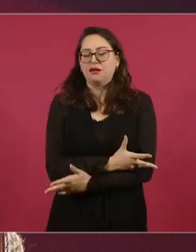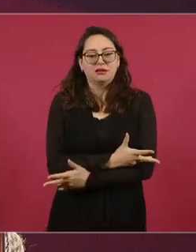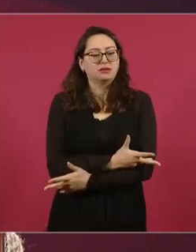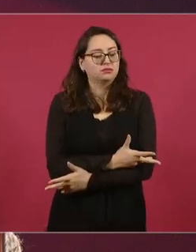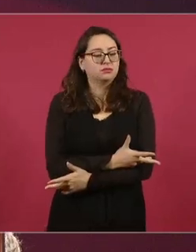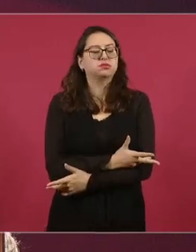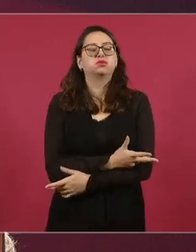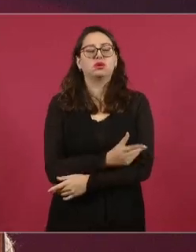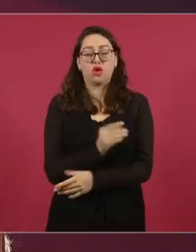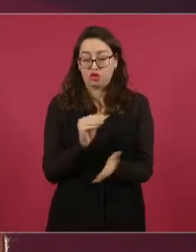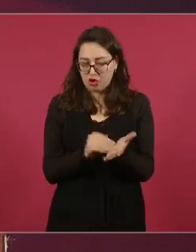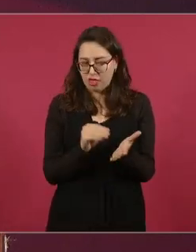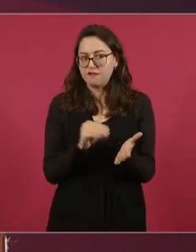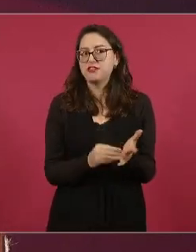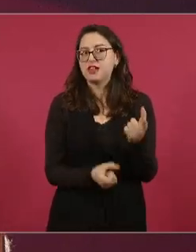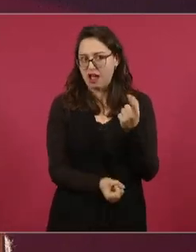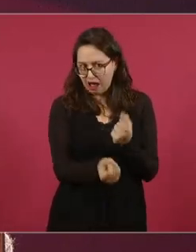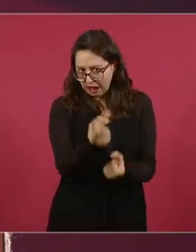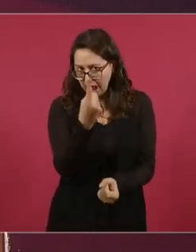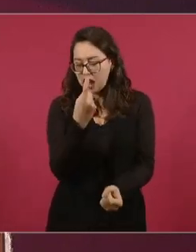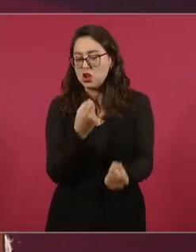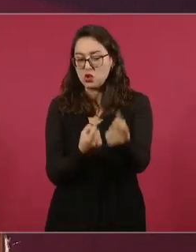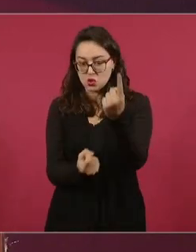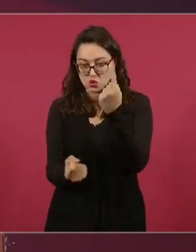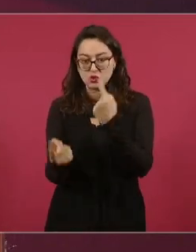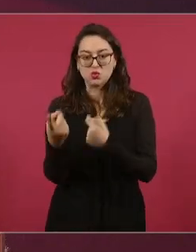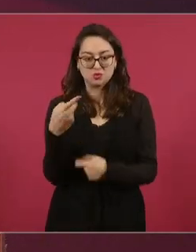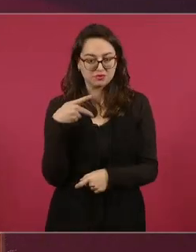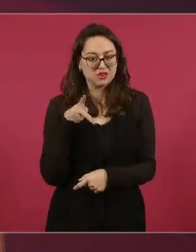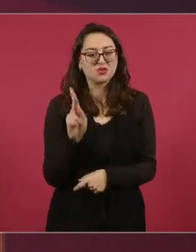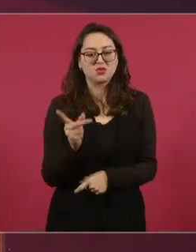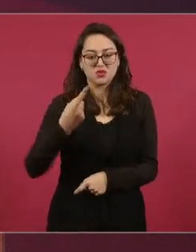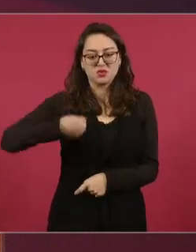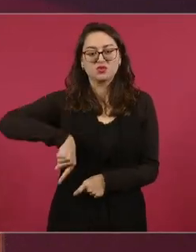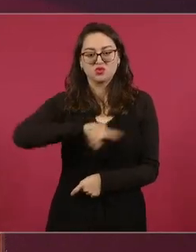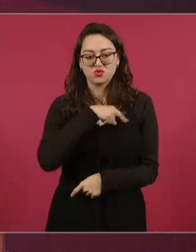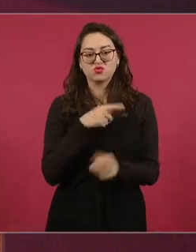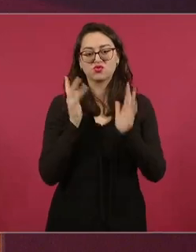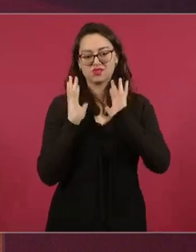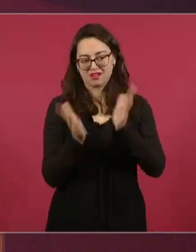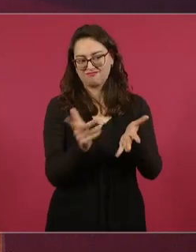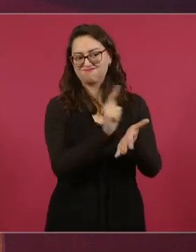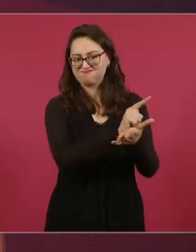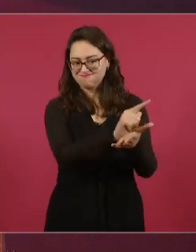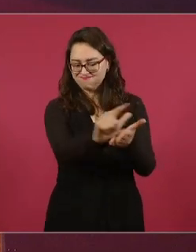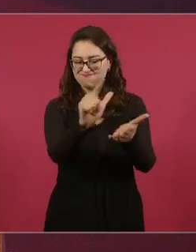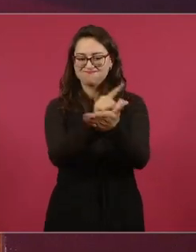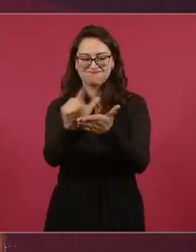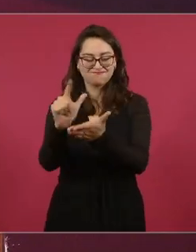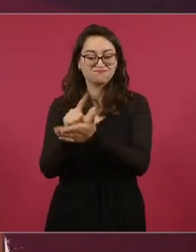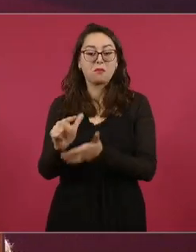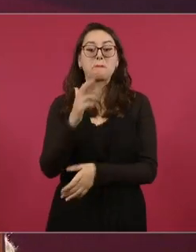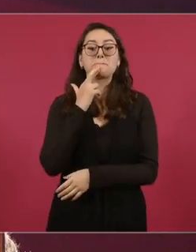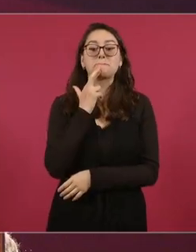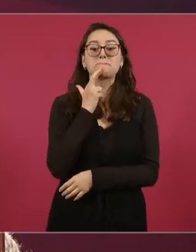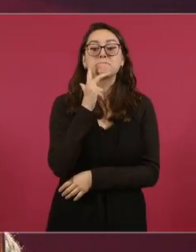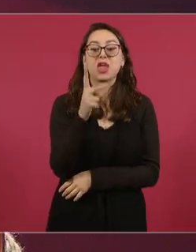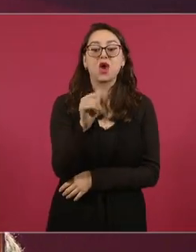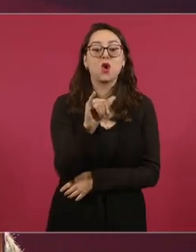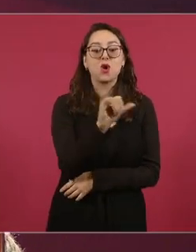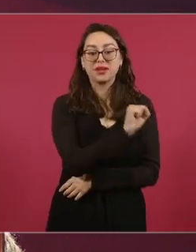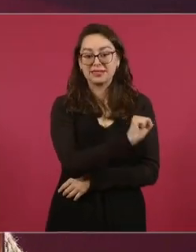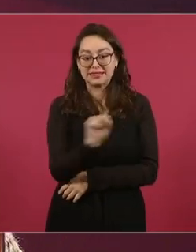es un obstáculo para dar un mejor servicio en el Issste. Y nosotros